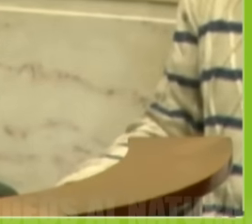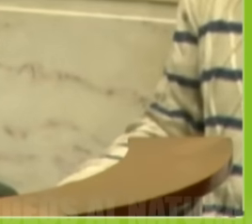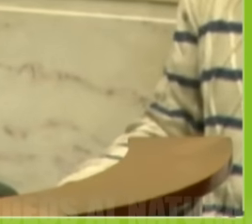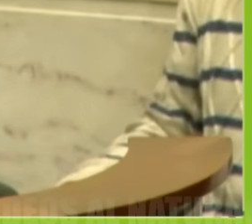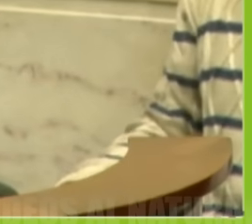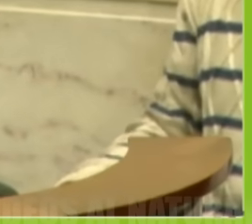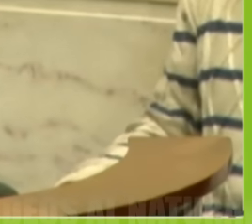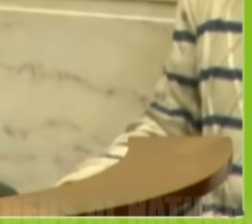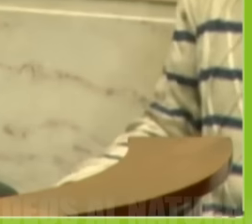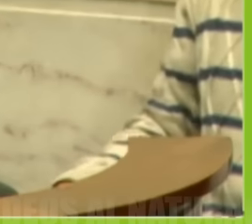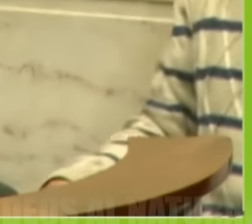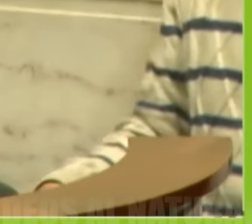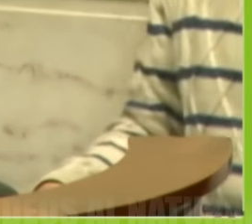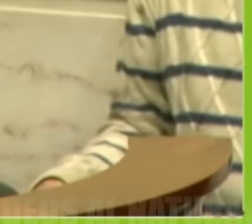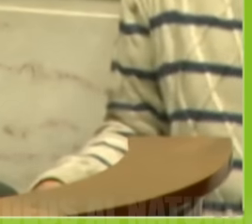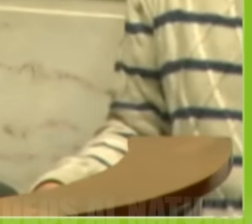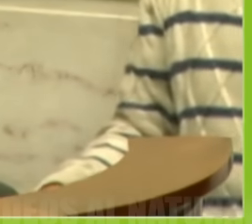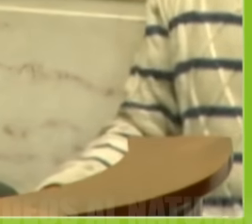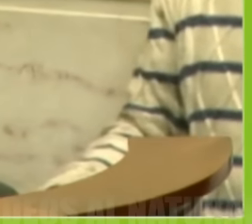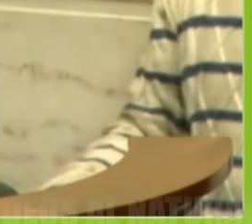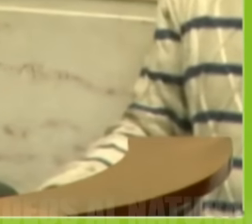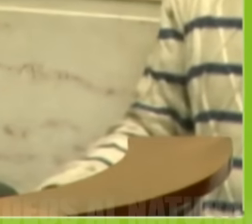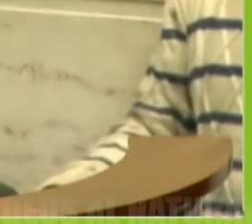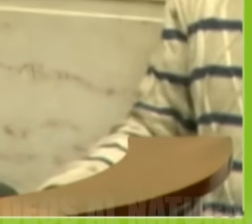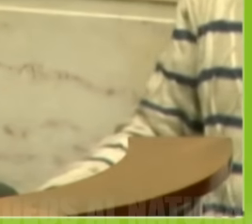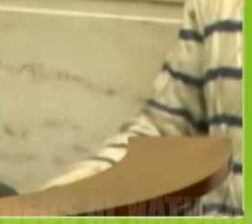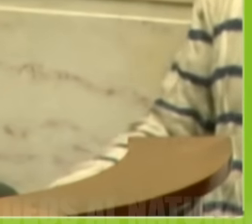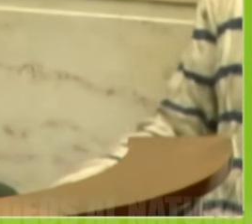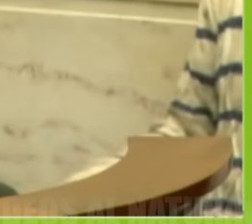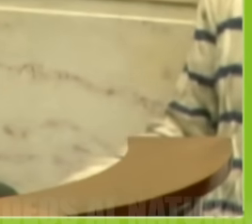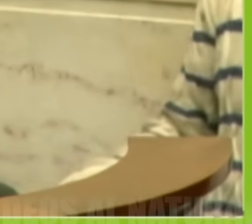No he hecho una referencia